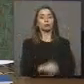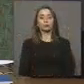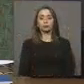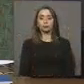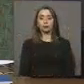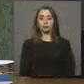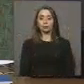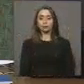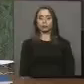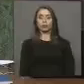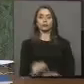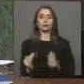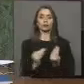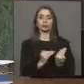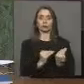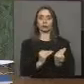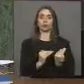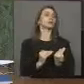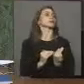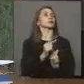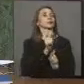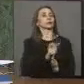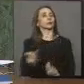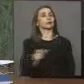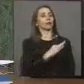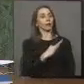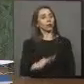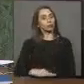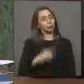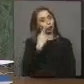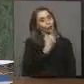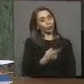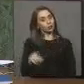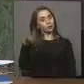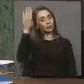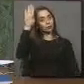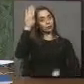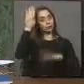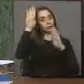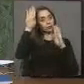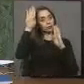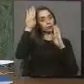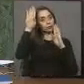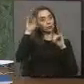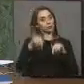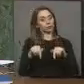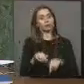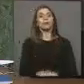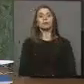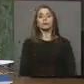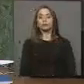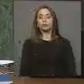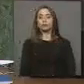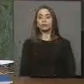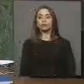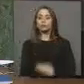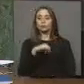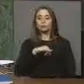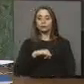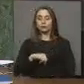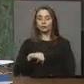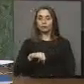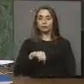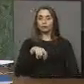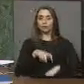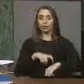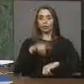con la adhesión de los colegas parlamentarios que están levantando la mano en este minuto. Continuando con